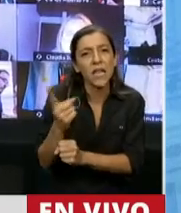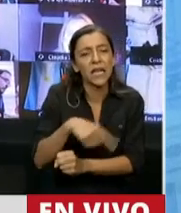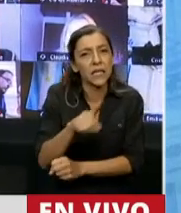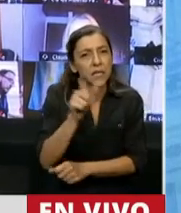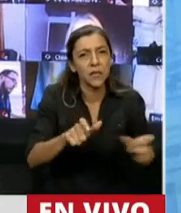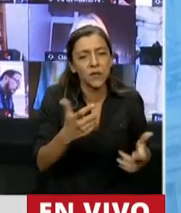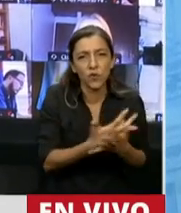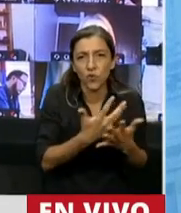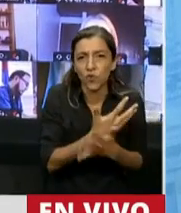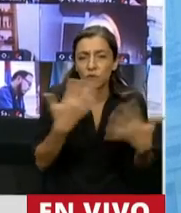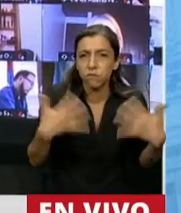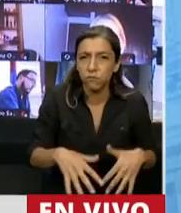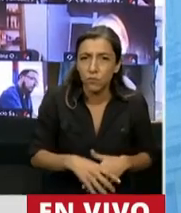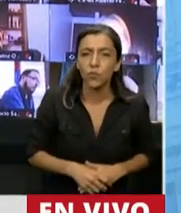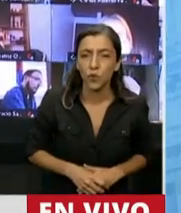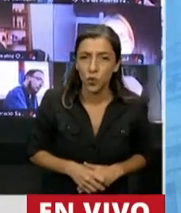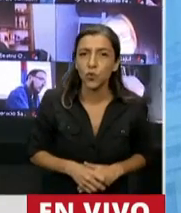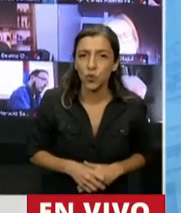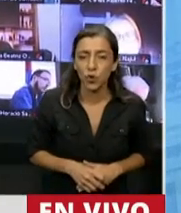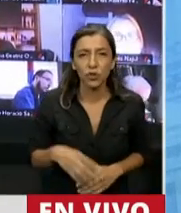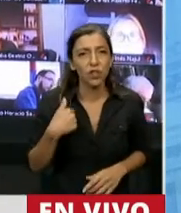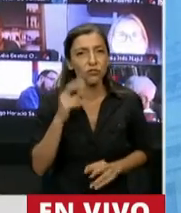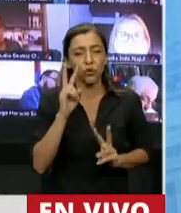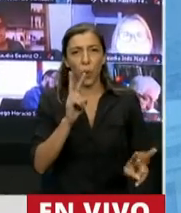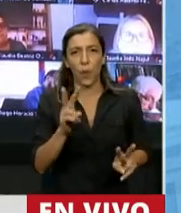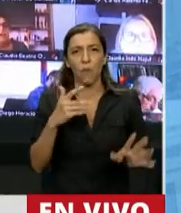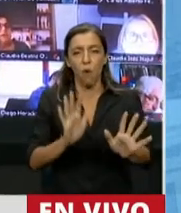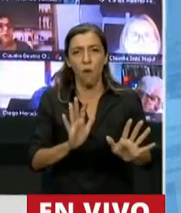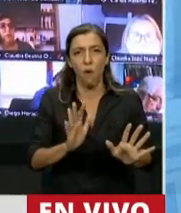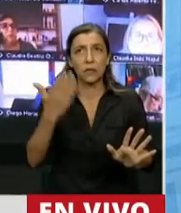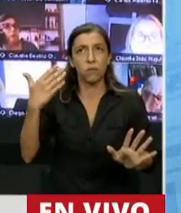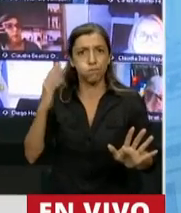realmente lo necesitaba pero vimos la contracara